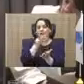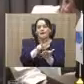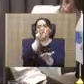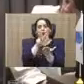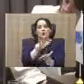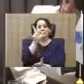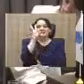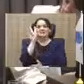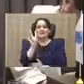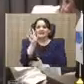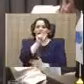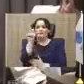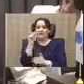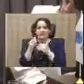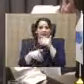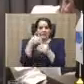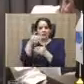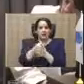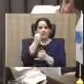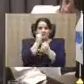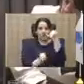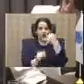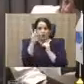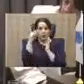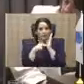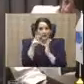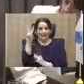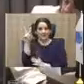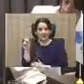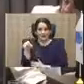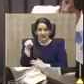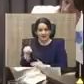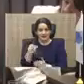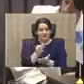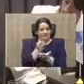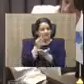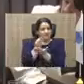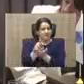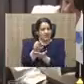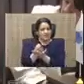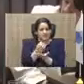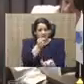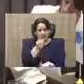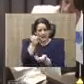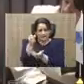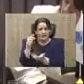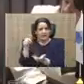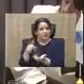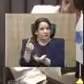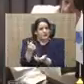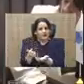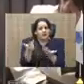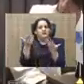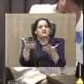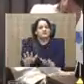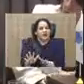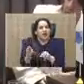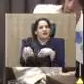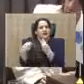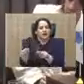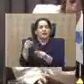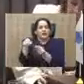finales del 2020, este financiamiento, de manera que el dinero ya estaba también destinado en este proyecto de Hacienda